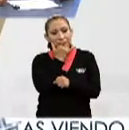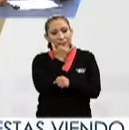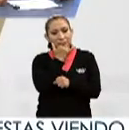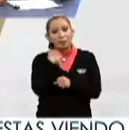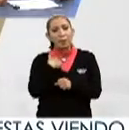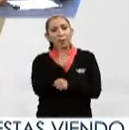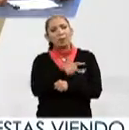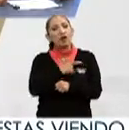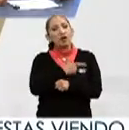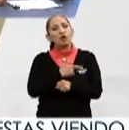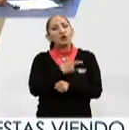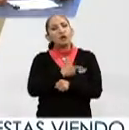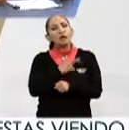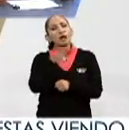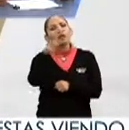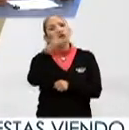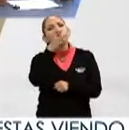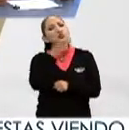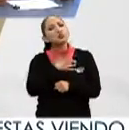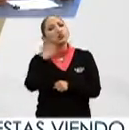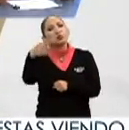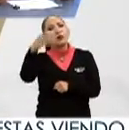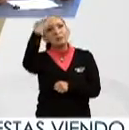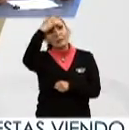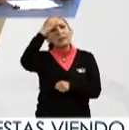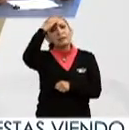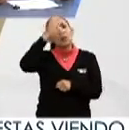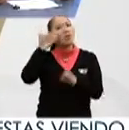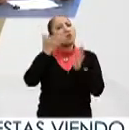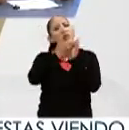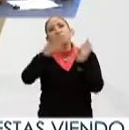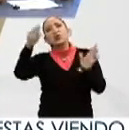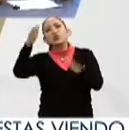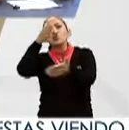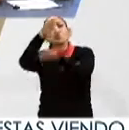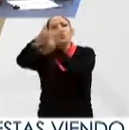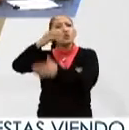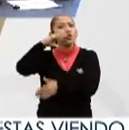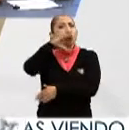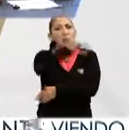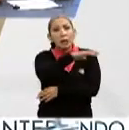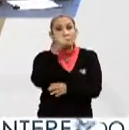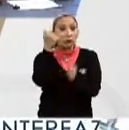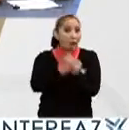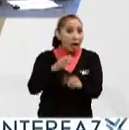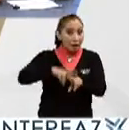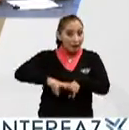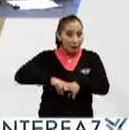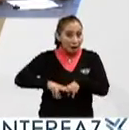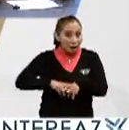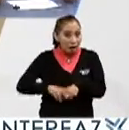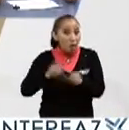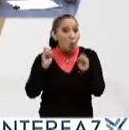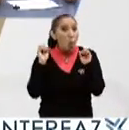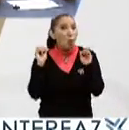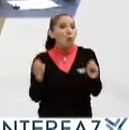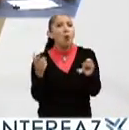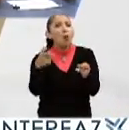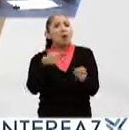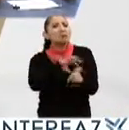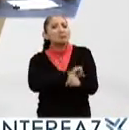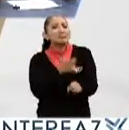Me gustaría que nos ilustraras sobre pues, esta experiencia. ¿Cuánto tiempo estuviste allá en Cuba? Seguramente estuviste en La Habana. ¿Y qué fue lo que